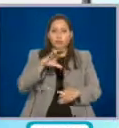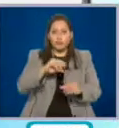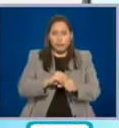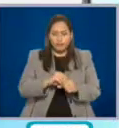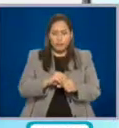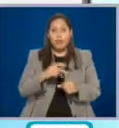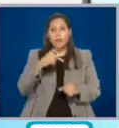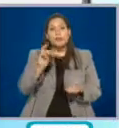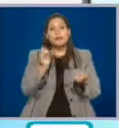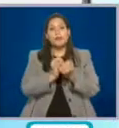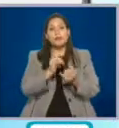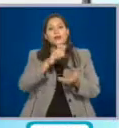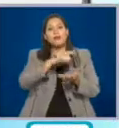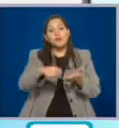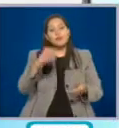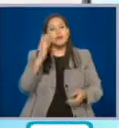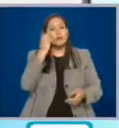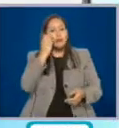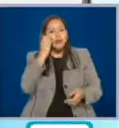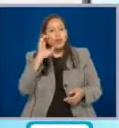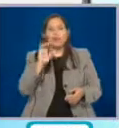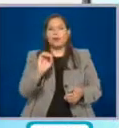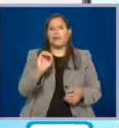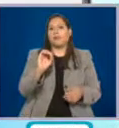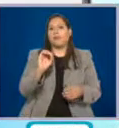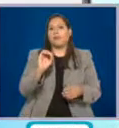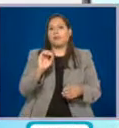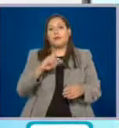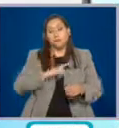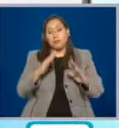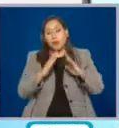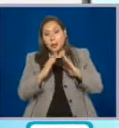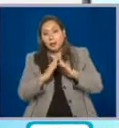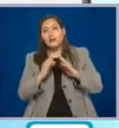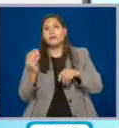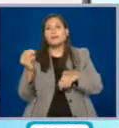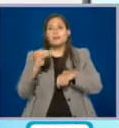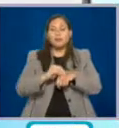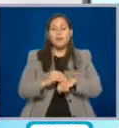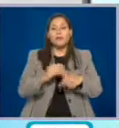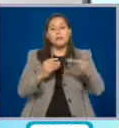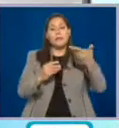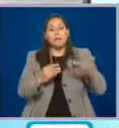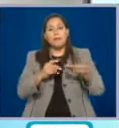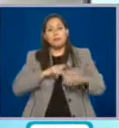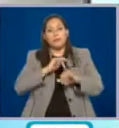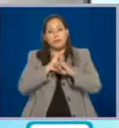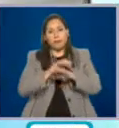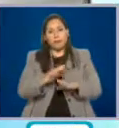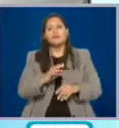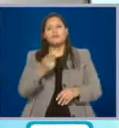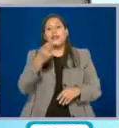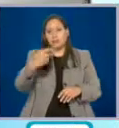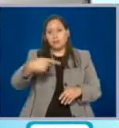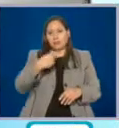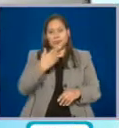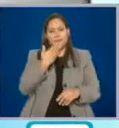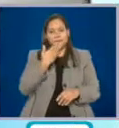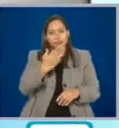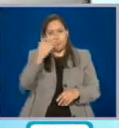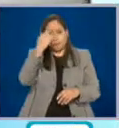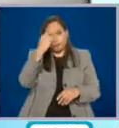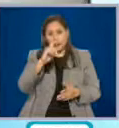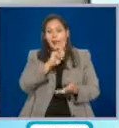cuando sacas un teléfono, cuando, no sé, pones algo en tu casa, también te piden muchísimas cosas. Qué bueno que lo preguntas. Son dos